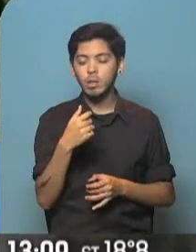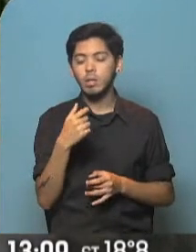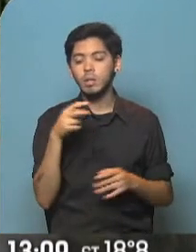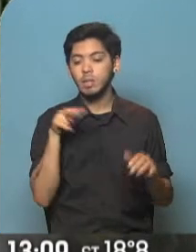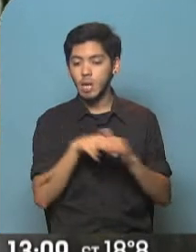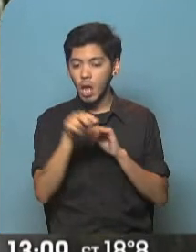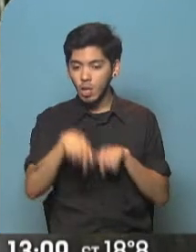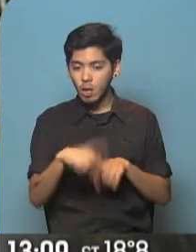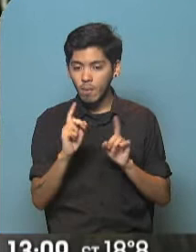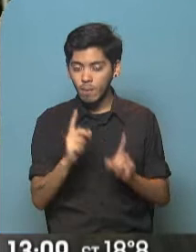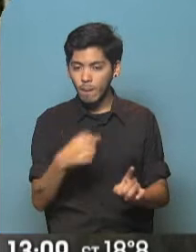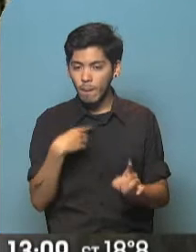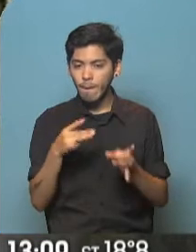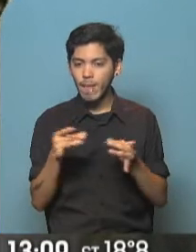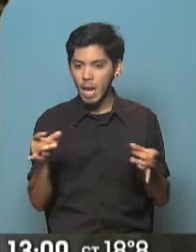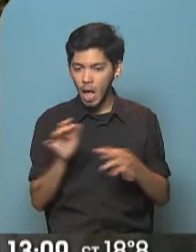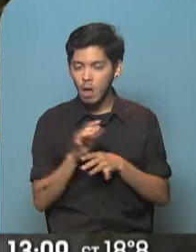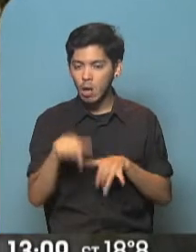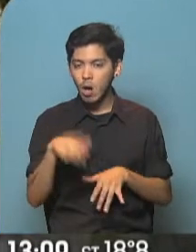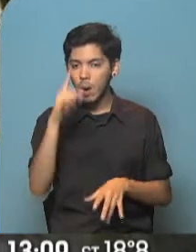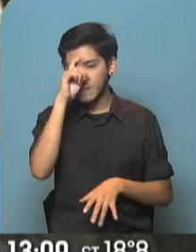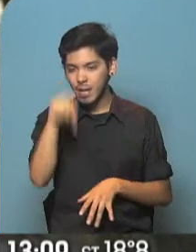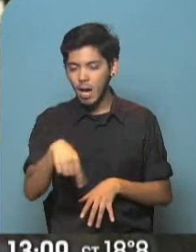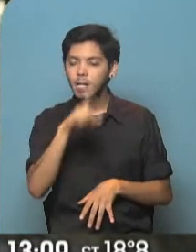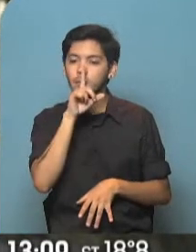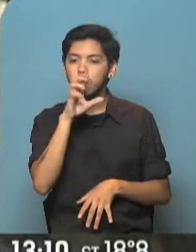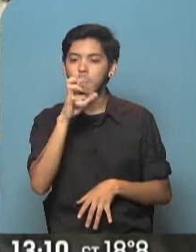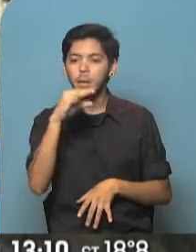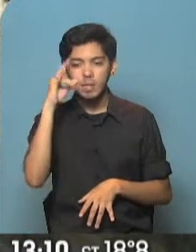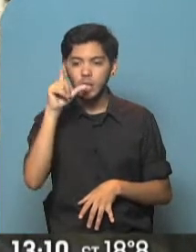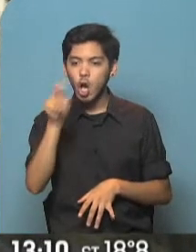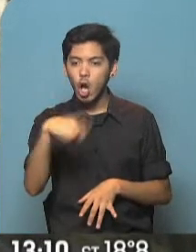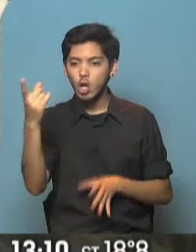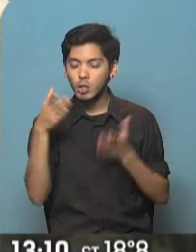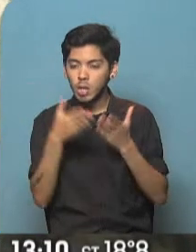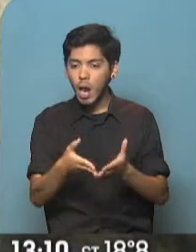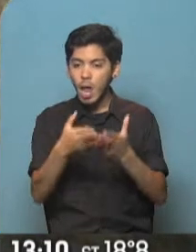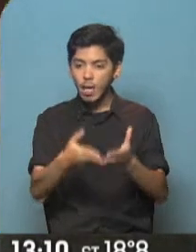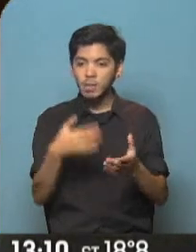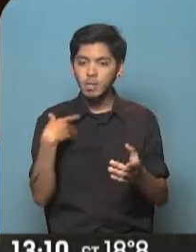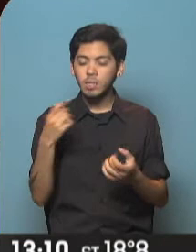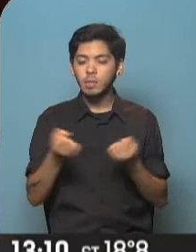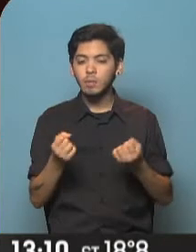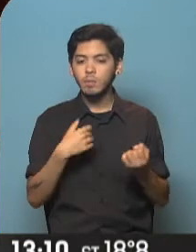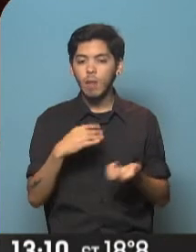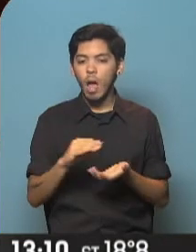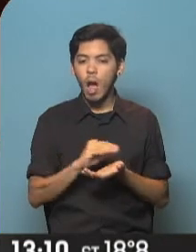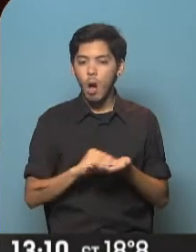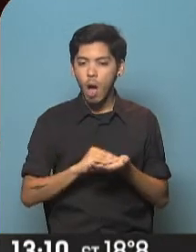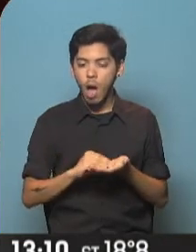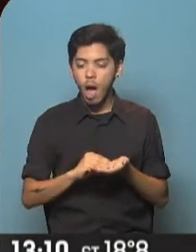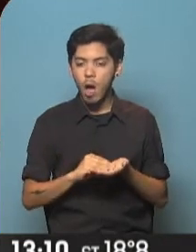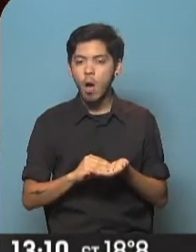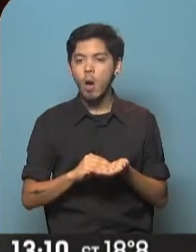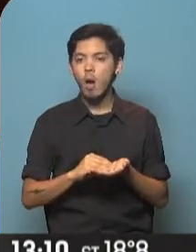internados y en estado delicado en el hospital de pacheco la otra lancha la manejaba el abogado penalista manuel beccar varela quien por